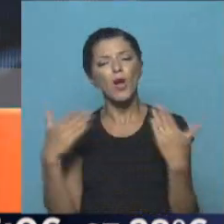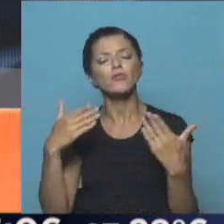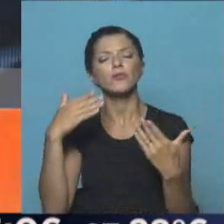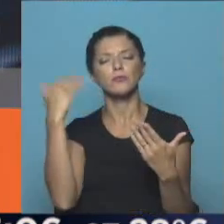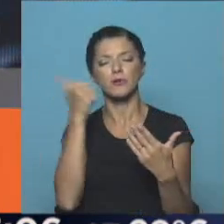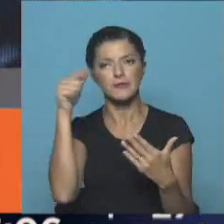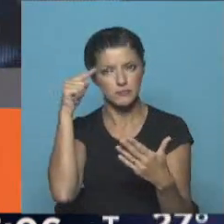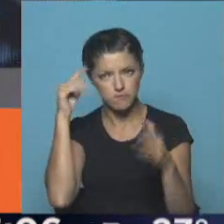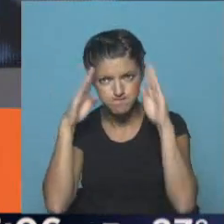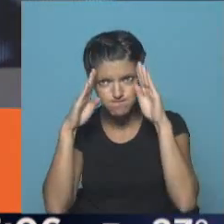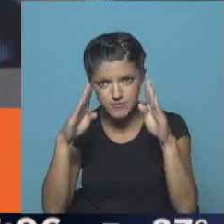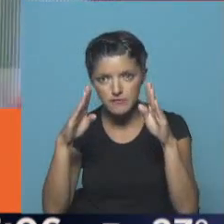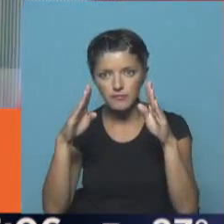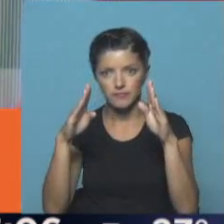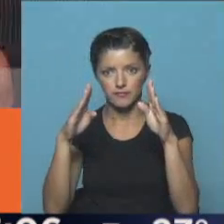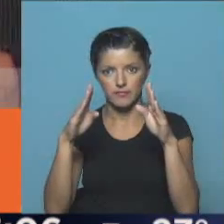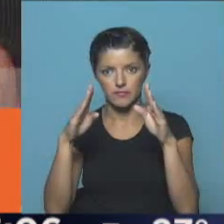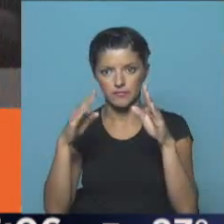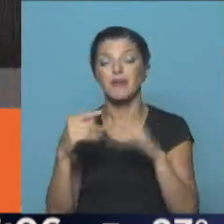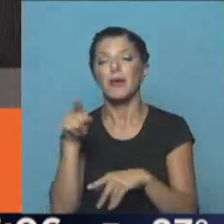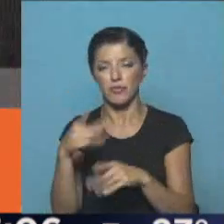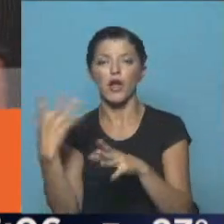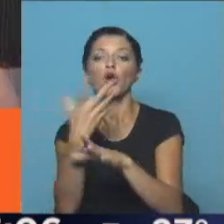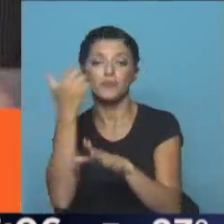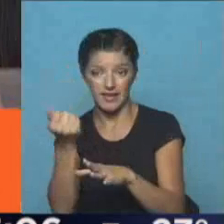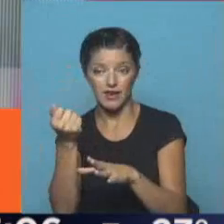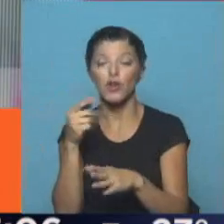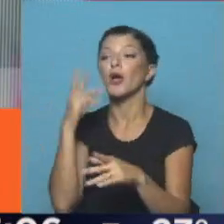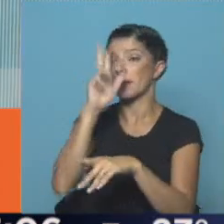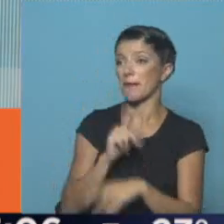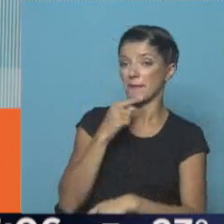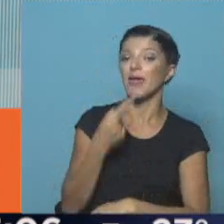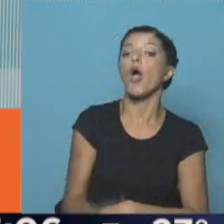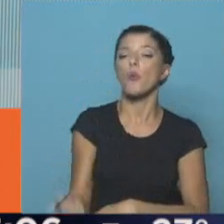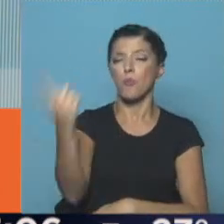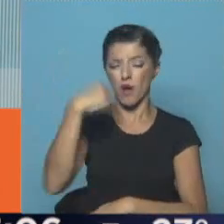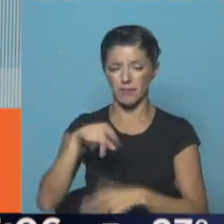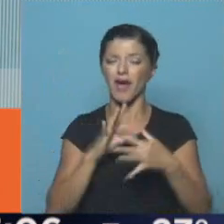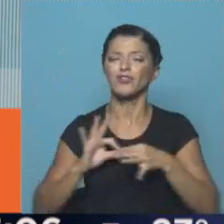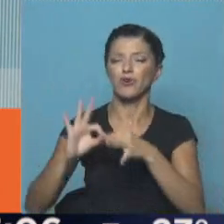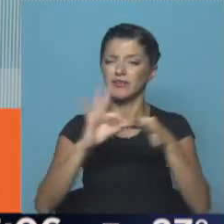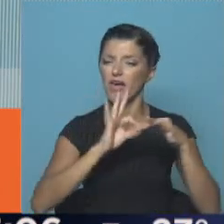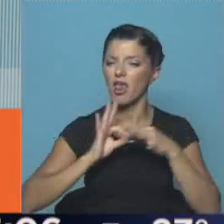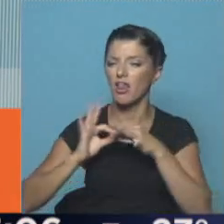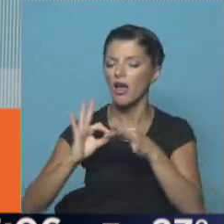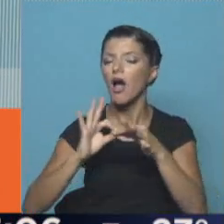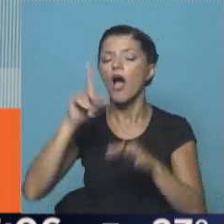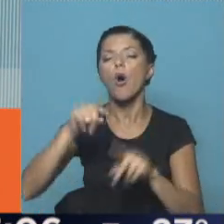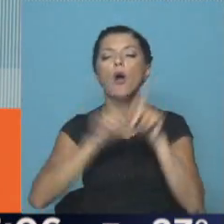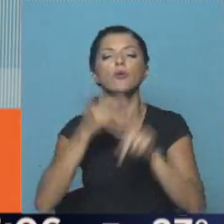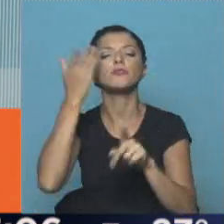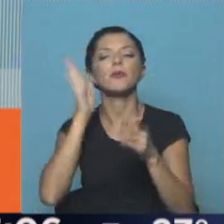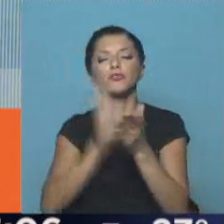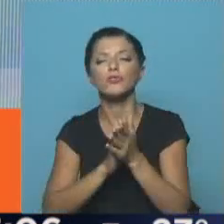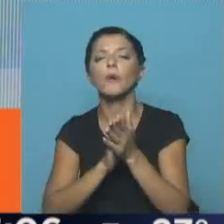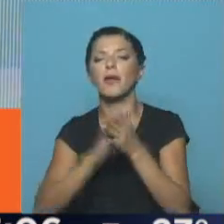Europea justamente para lograr esto que pide el Papa, la solidaridad, y de repente hoy se está hablando de la Europa de varias